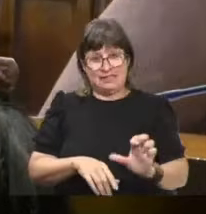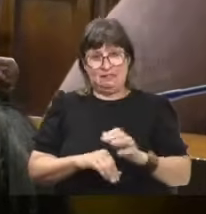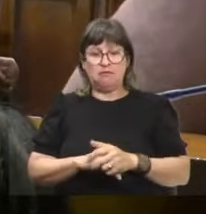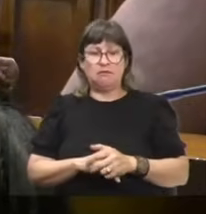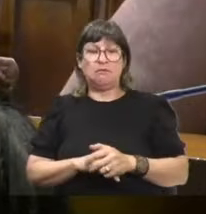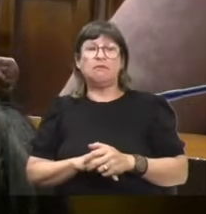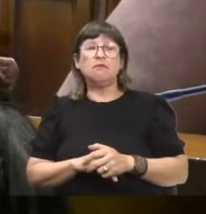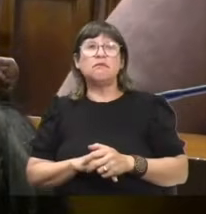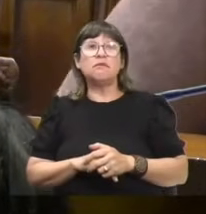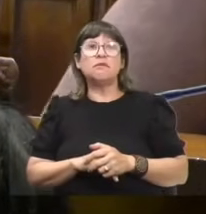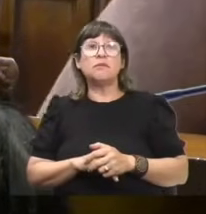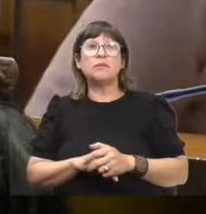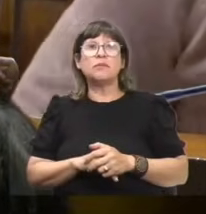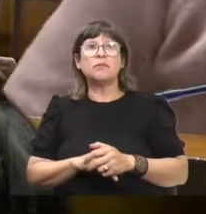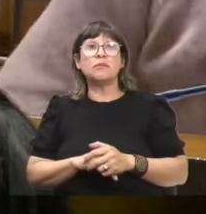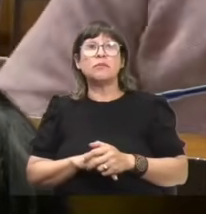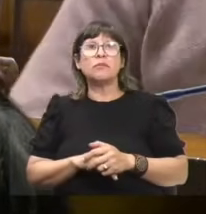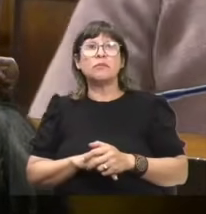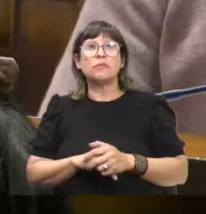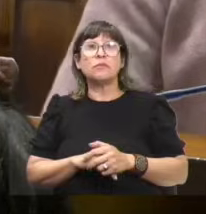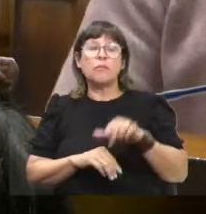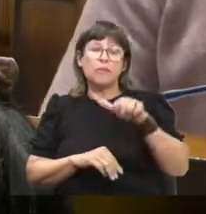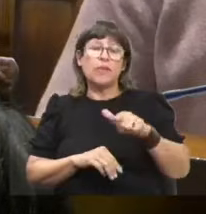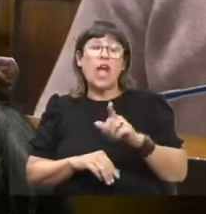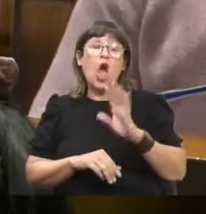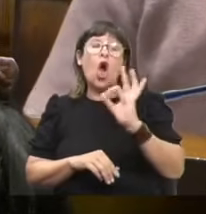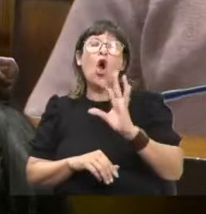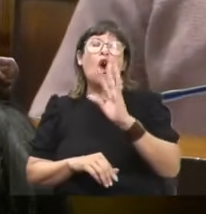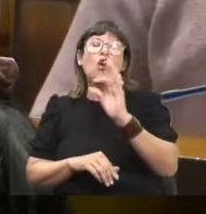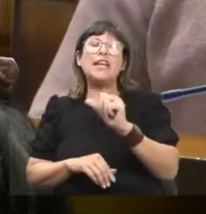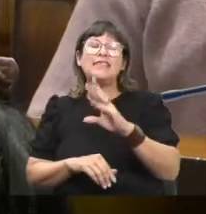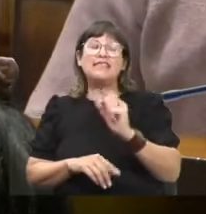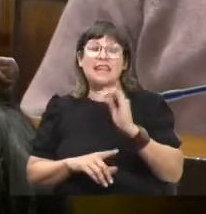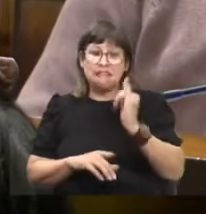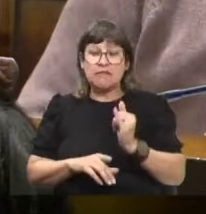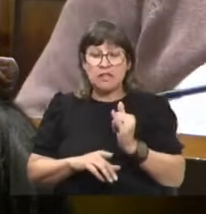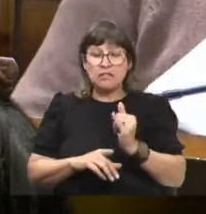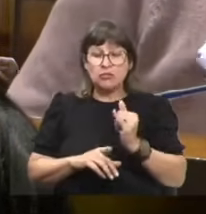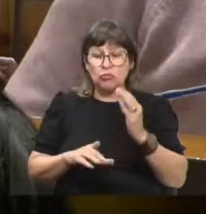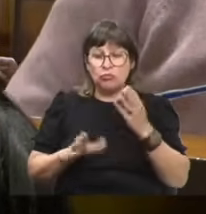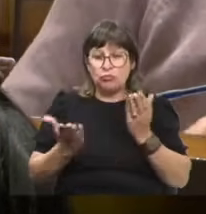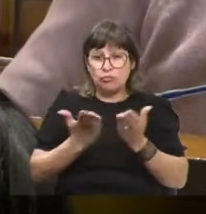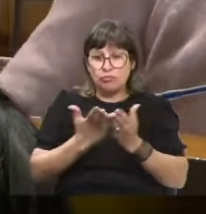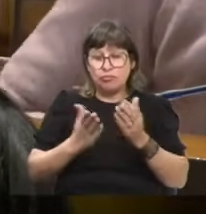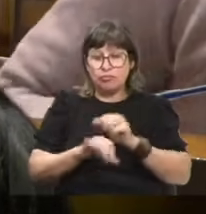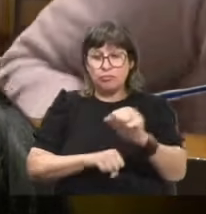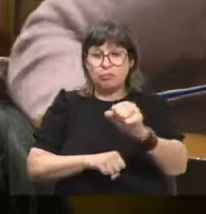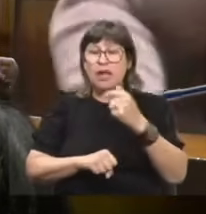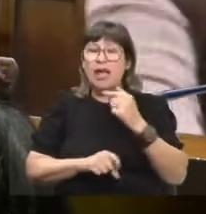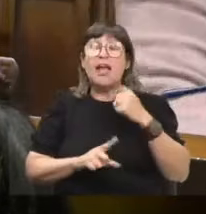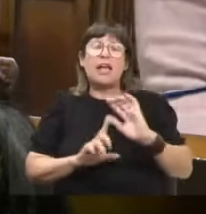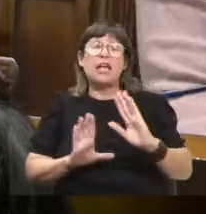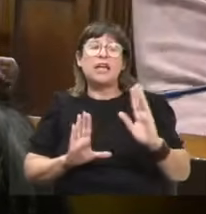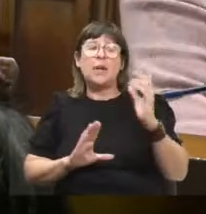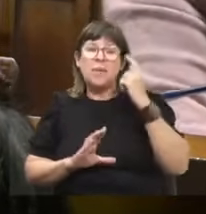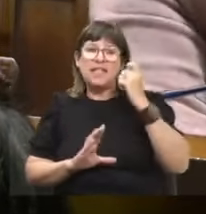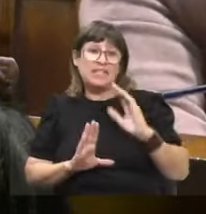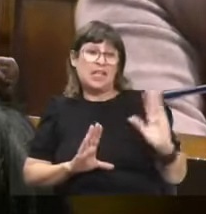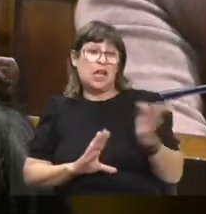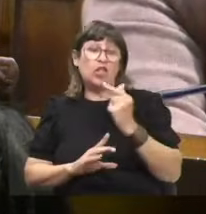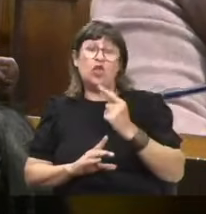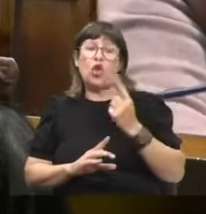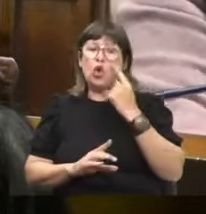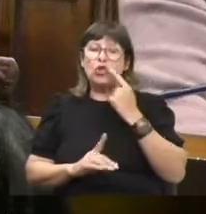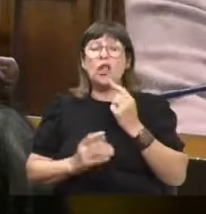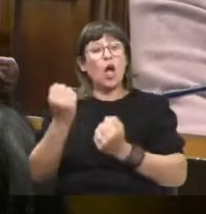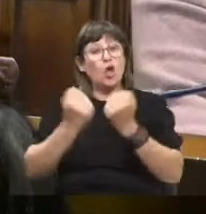Estado. El magíster Olesker tiene formación y una experiencia que todos conocemos en economía de la